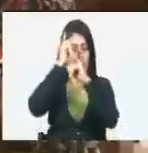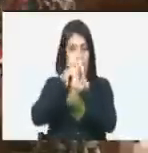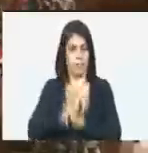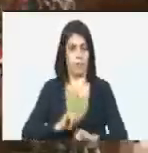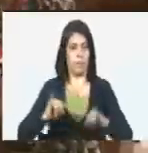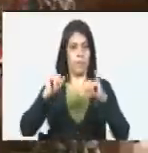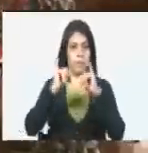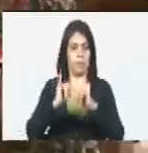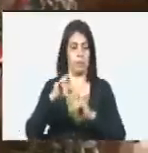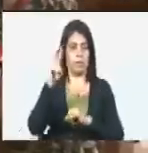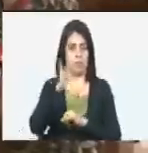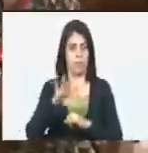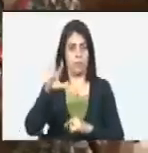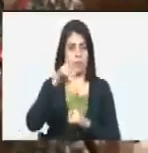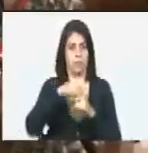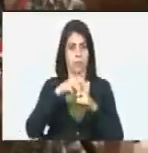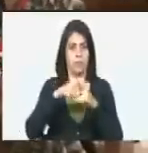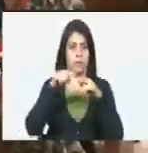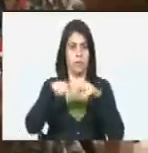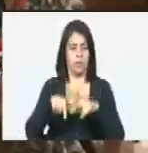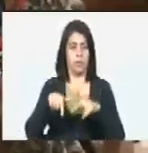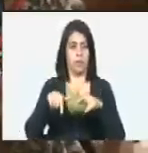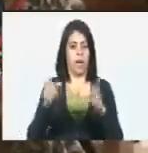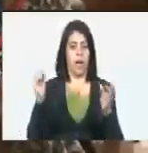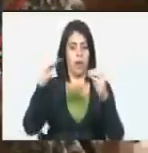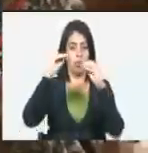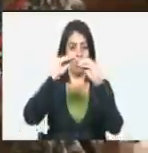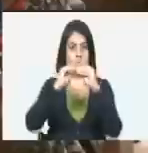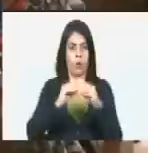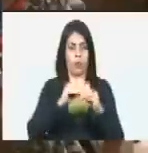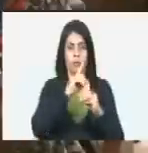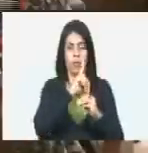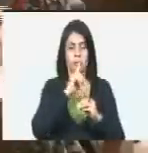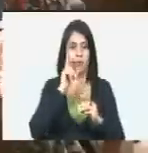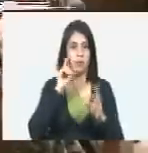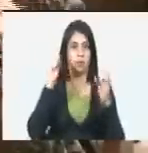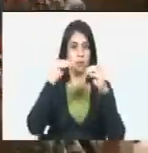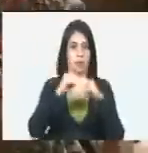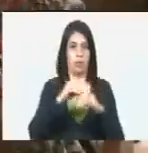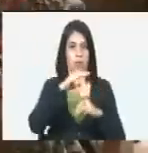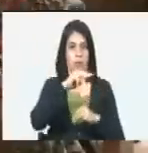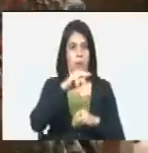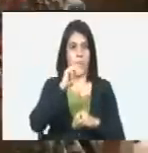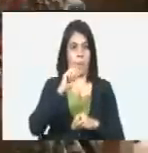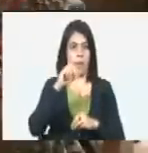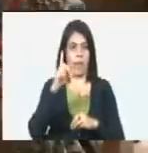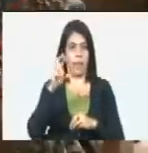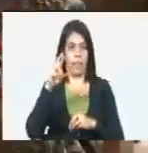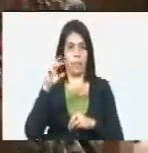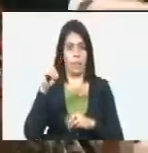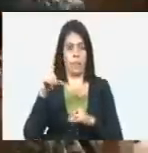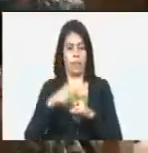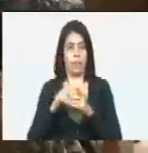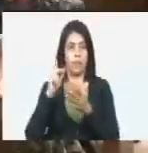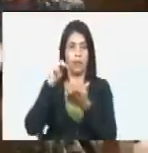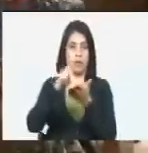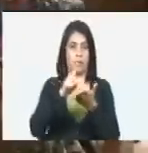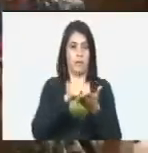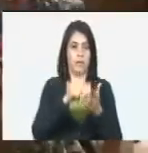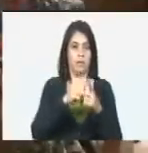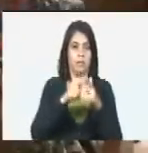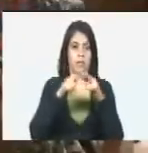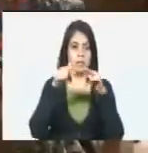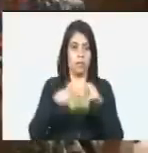de Venezuela en ese tratado llamado Tratado de Madrid, bueno, aparece Guyana, aparece el